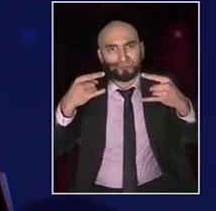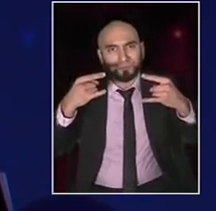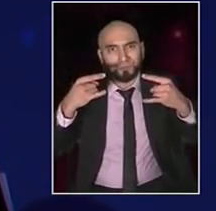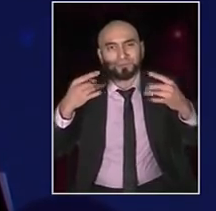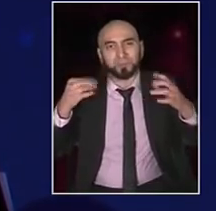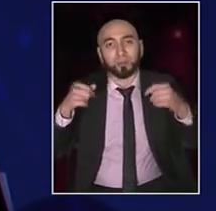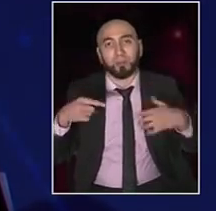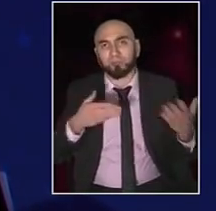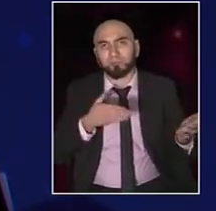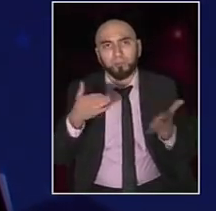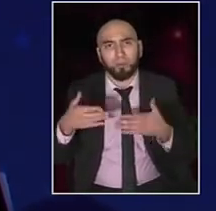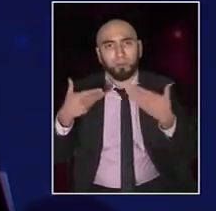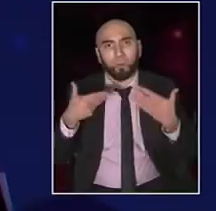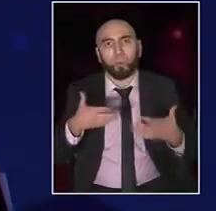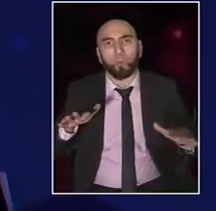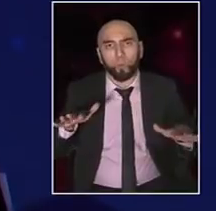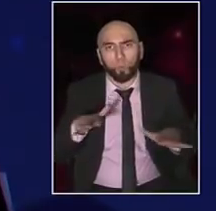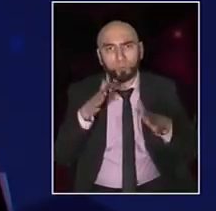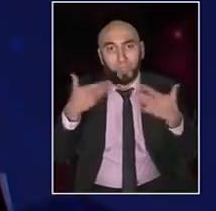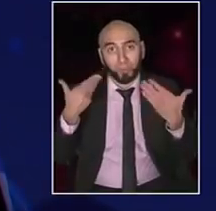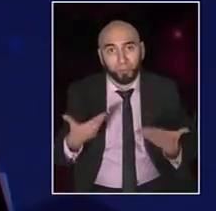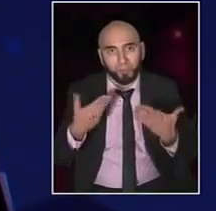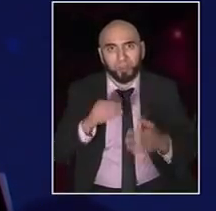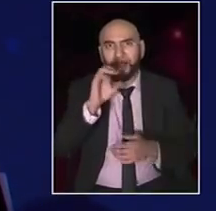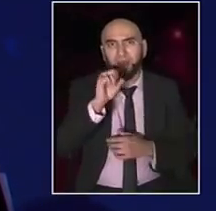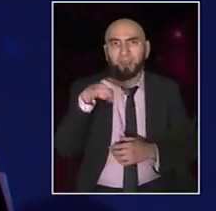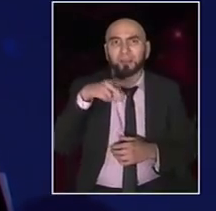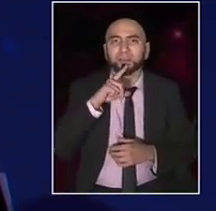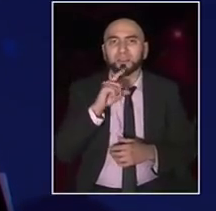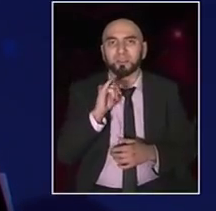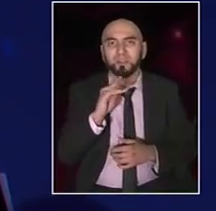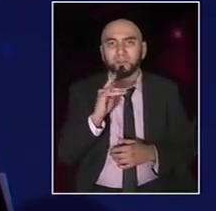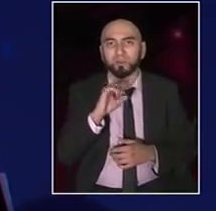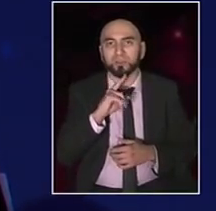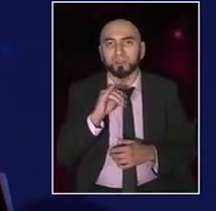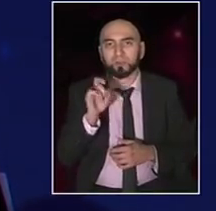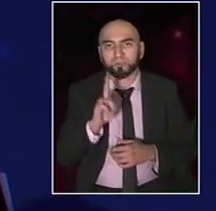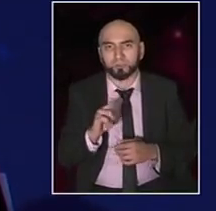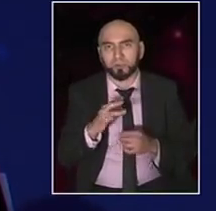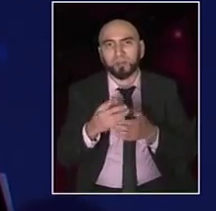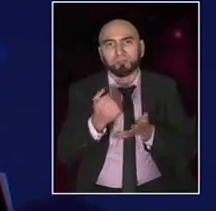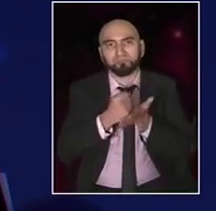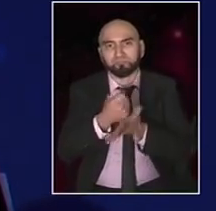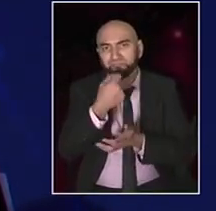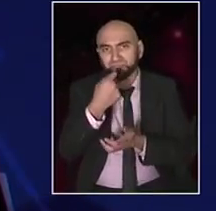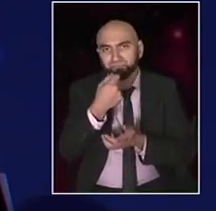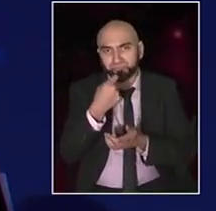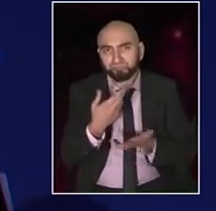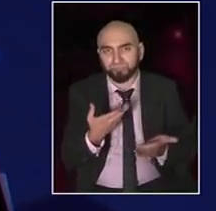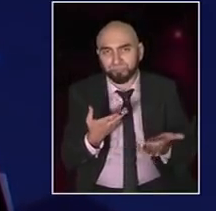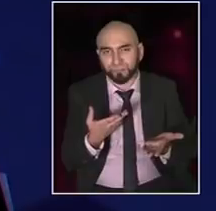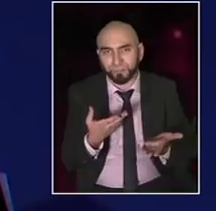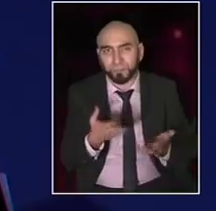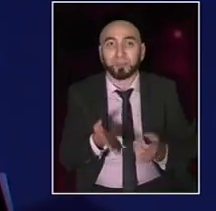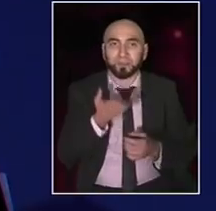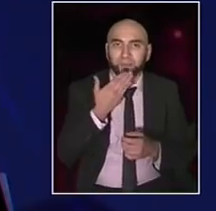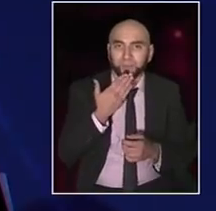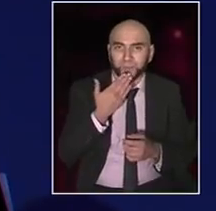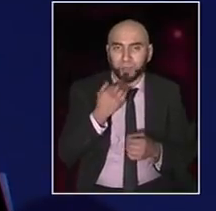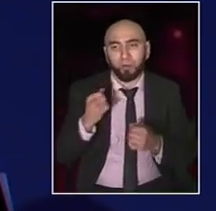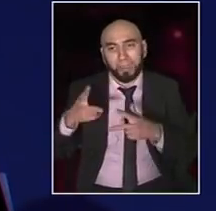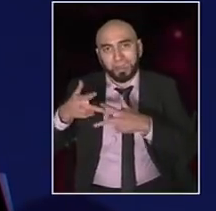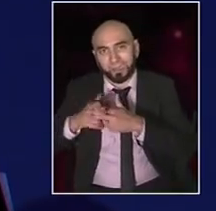uso actual de los antibióticos, que tuvo su inicio en el descubrimiento de la penicilina por Alexander Fleming. Las herramientas